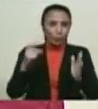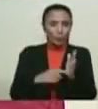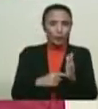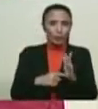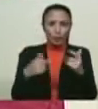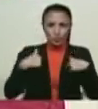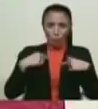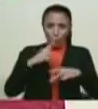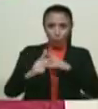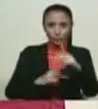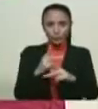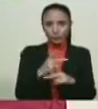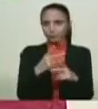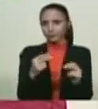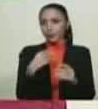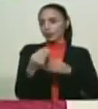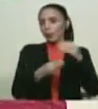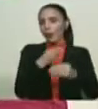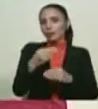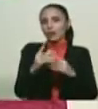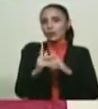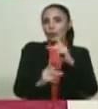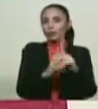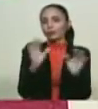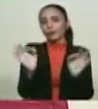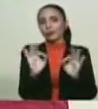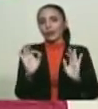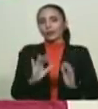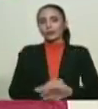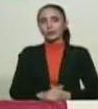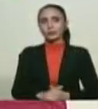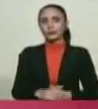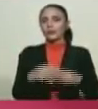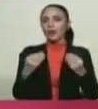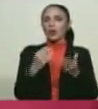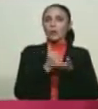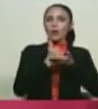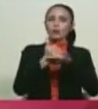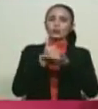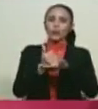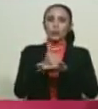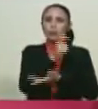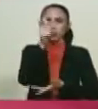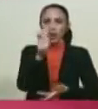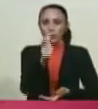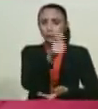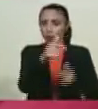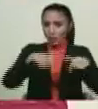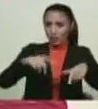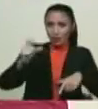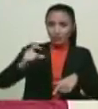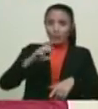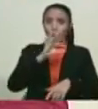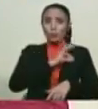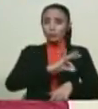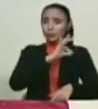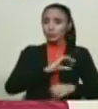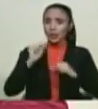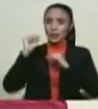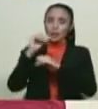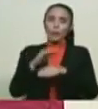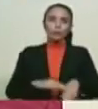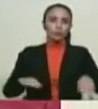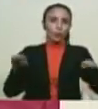para cubrir las necesidades de un país que quiere socialismo, que quiere igualdad, que quiere